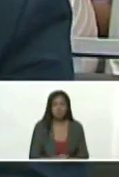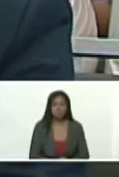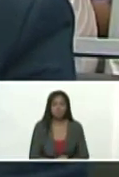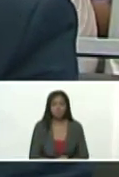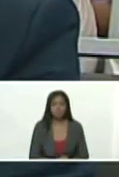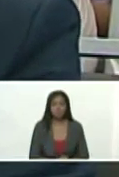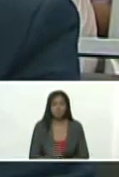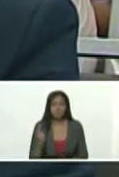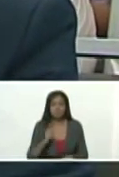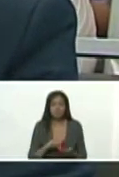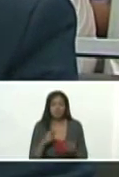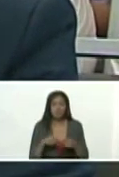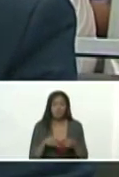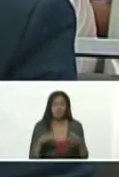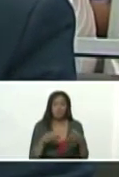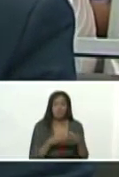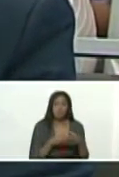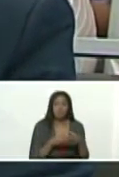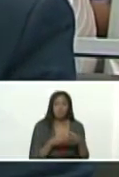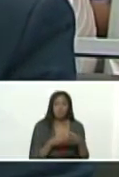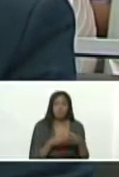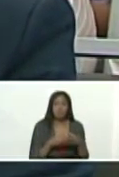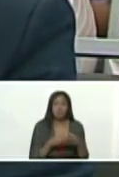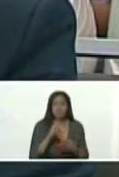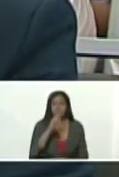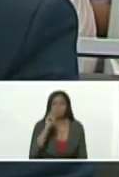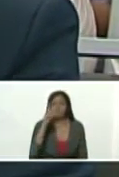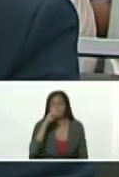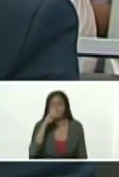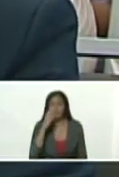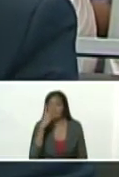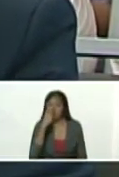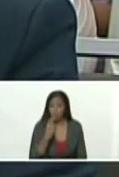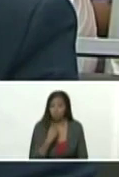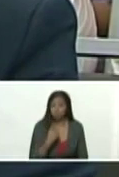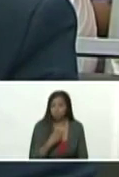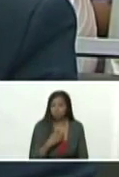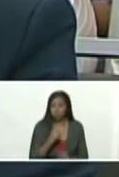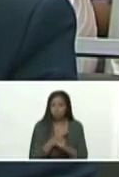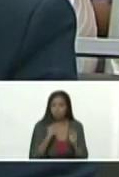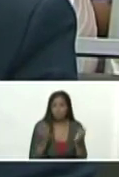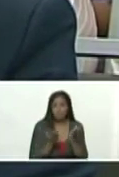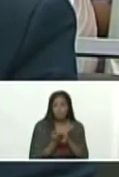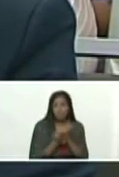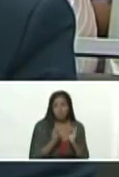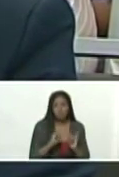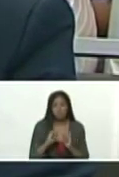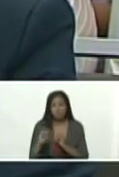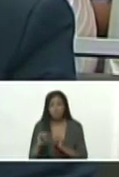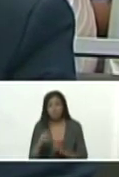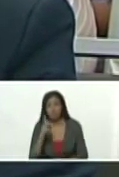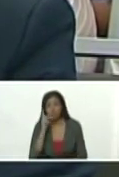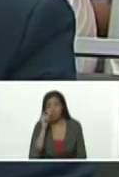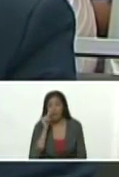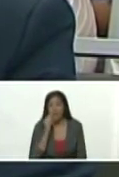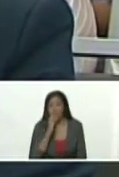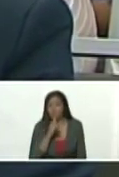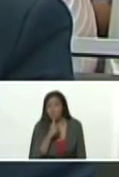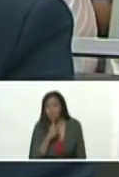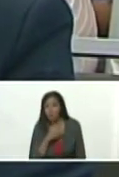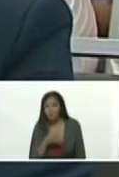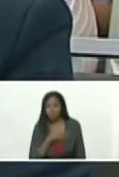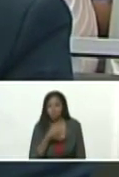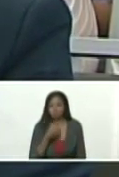la colección bicentenaria. Sin eso el pobre no puede estudiar. Y es por eso, no es sociológica, es una